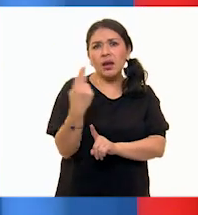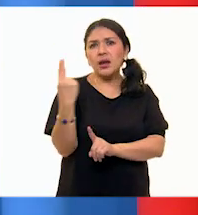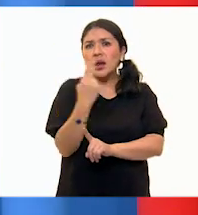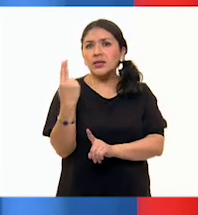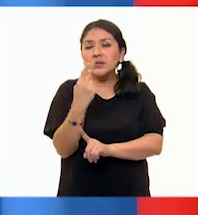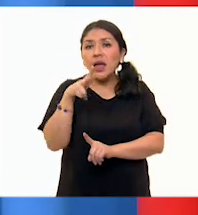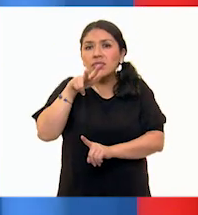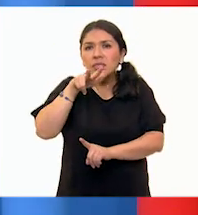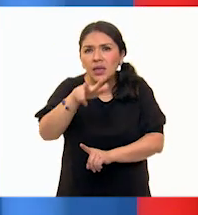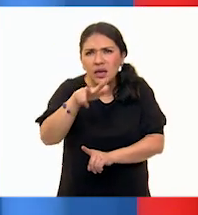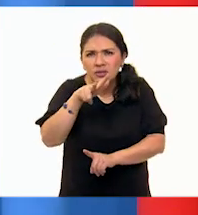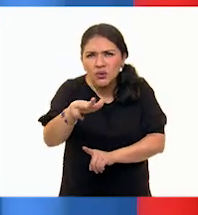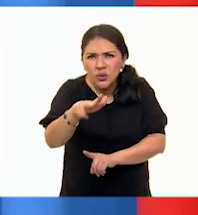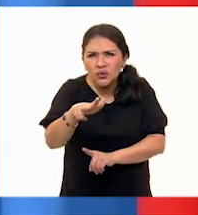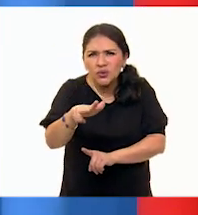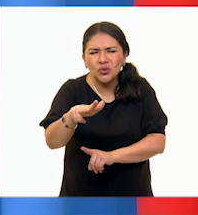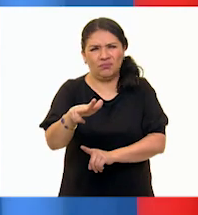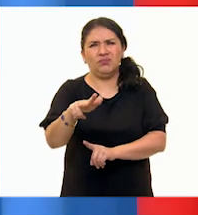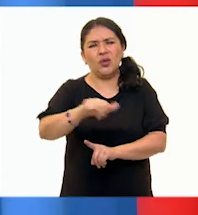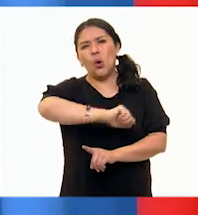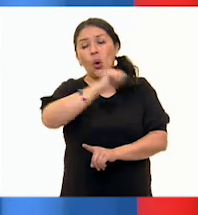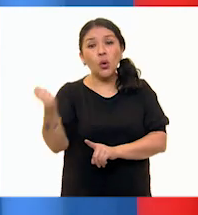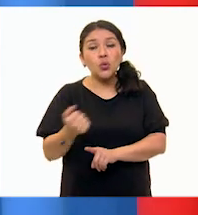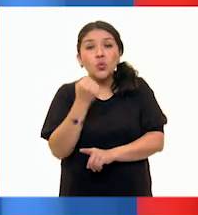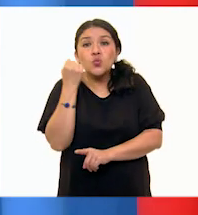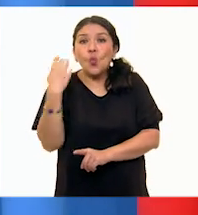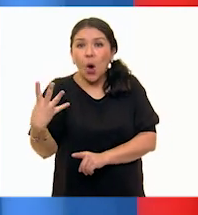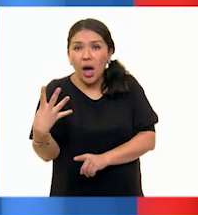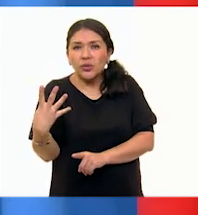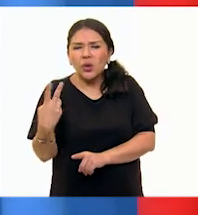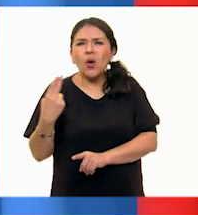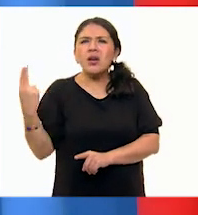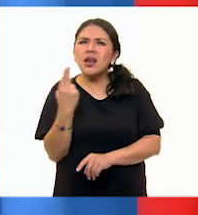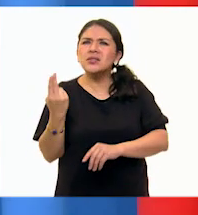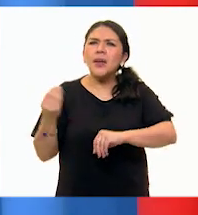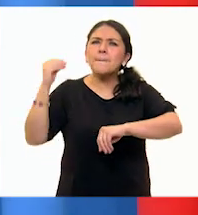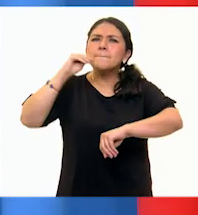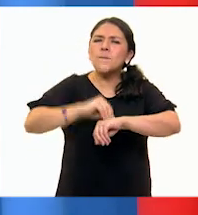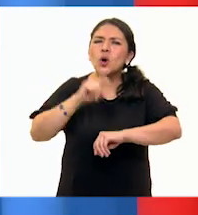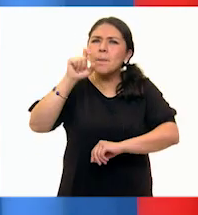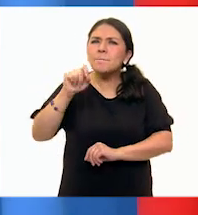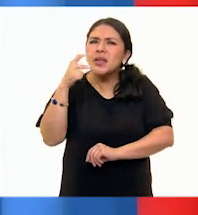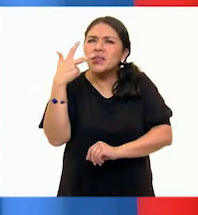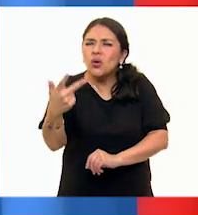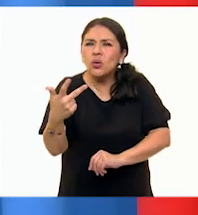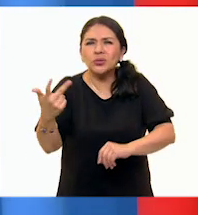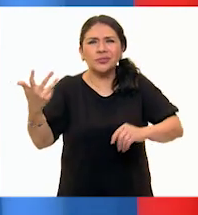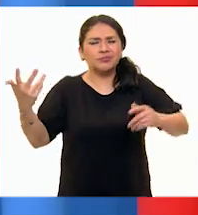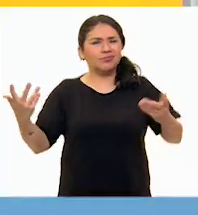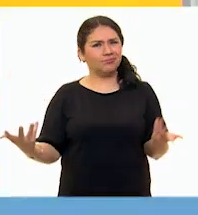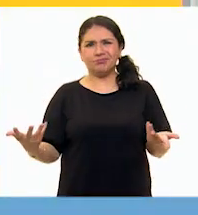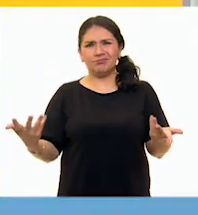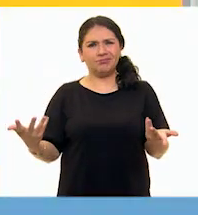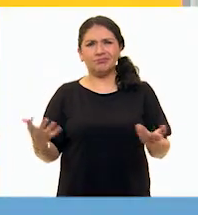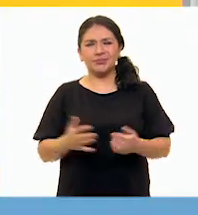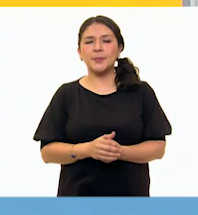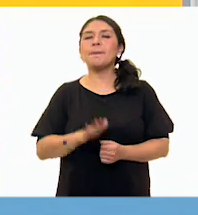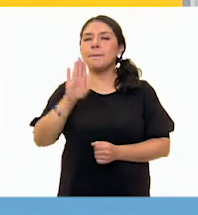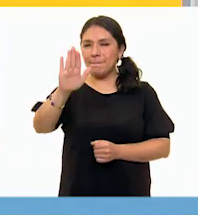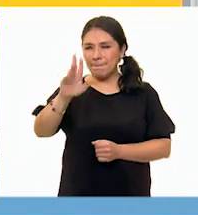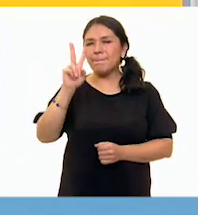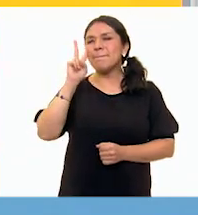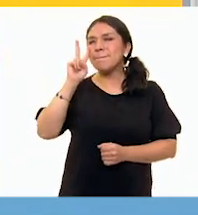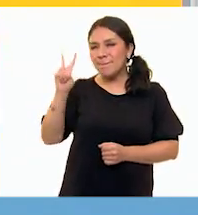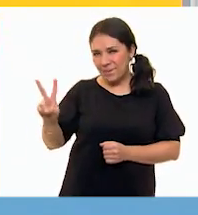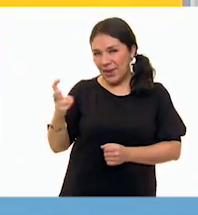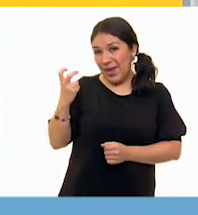requieren 18 cerillos y para la figura 4 se requieren 28 cerillos. Pero mira, podemos